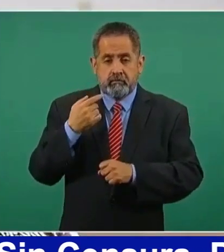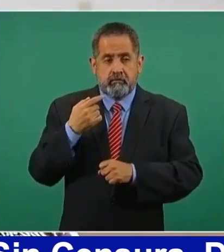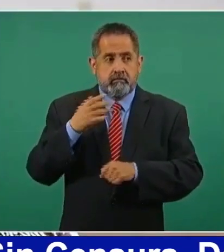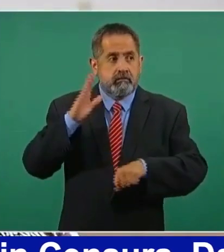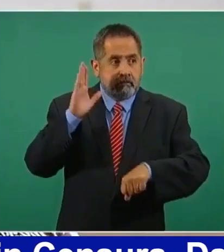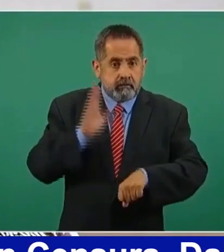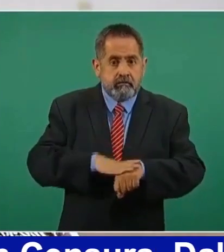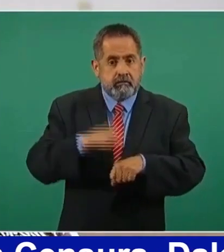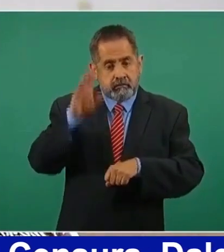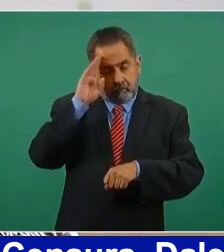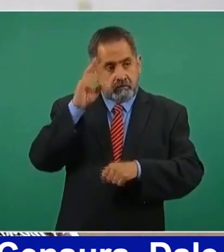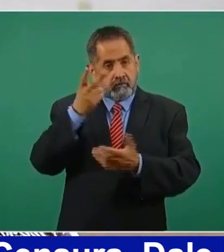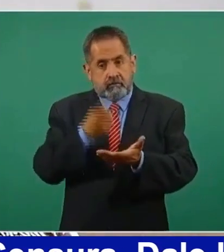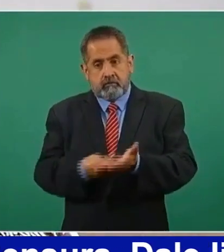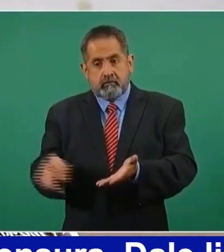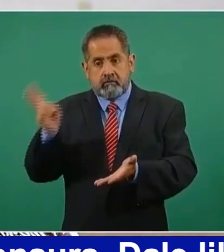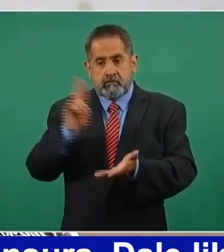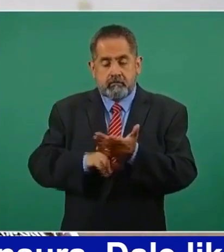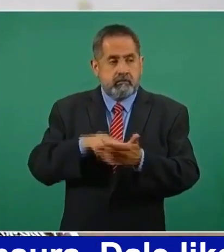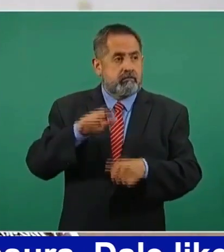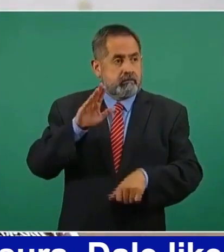aumentó al doble.